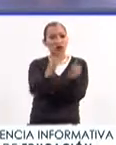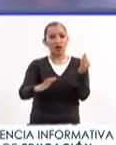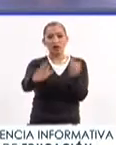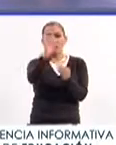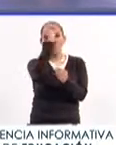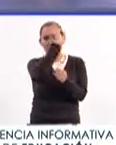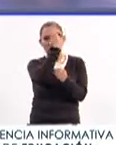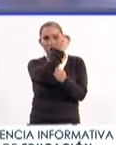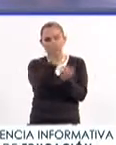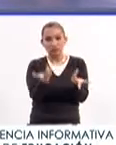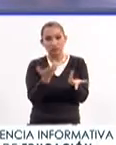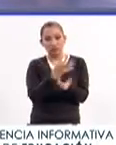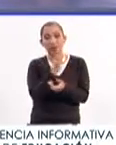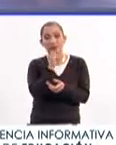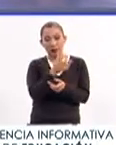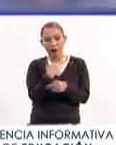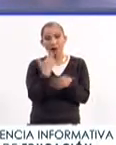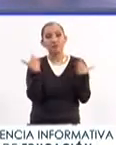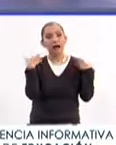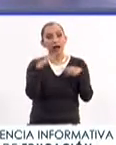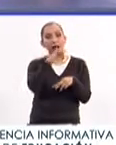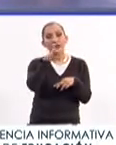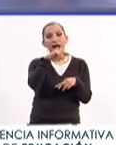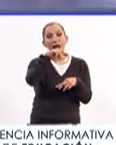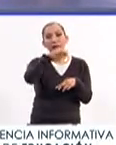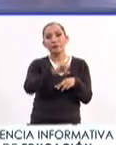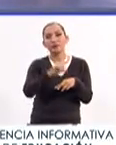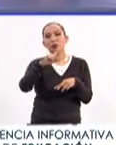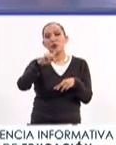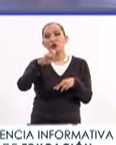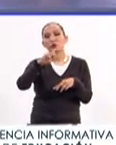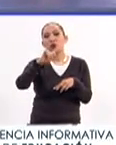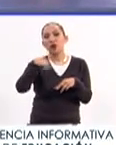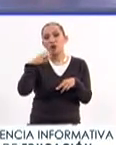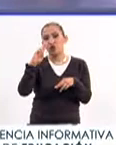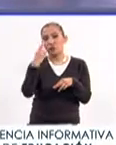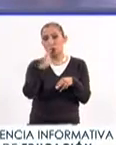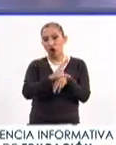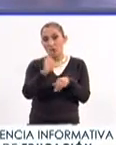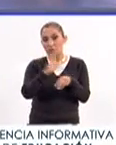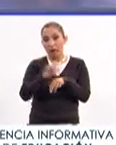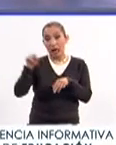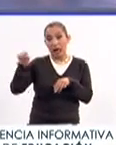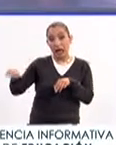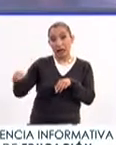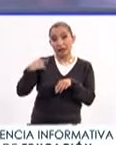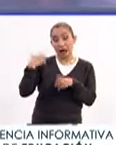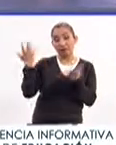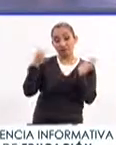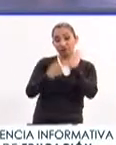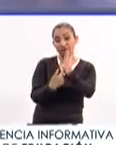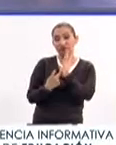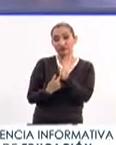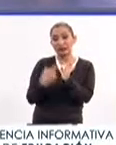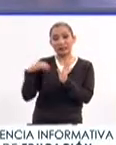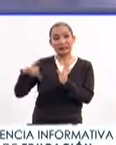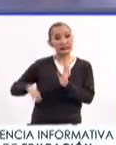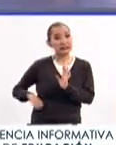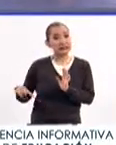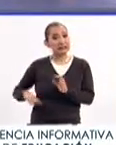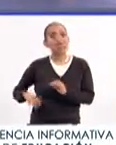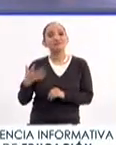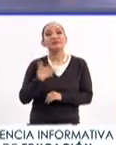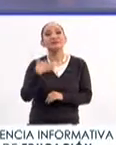las opiniones. Entonces tendremos también al profesor James Púrpura de la Universidad de Colombia presentando en este evento. Y lo interesante